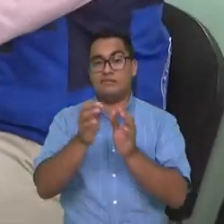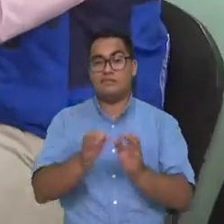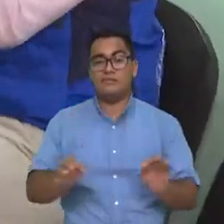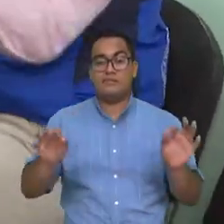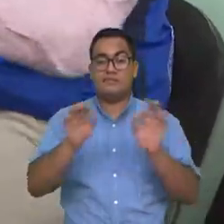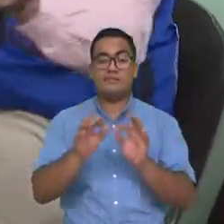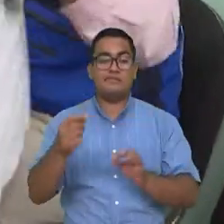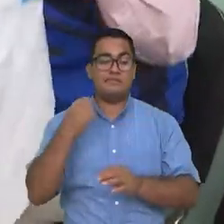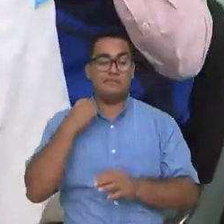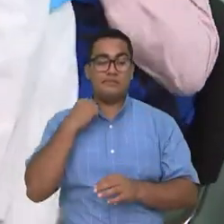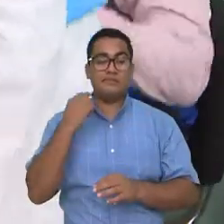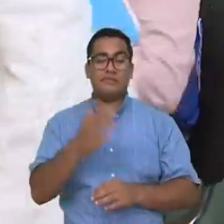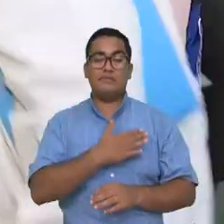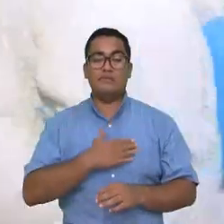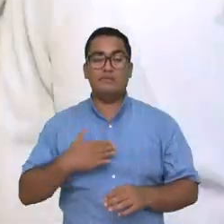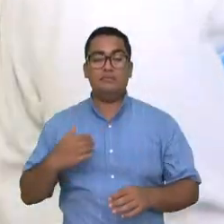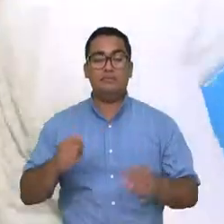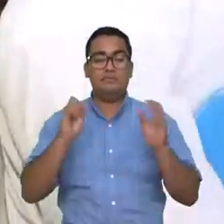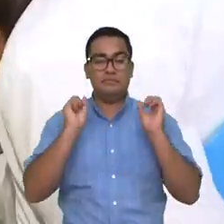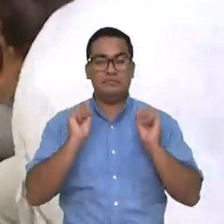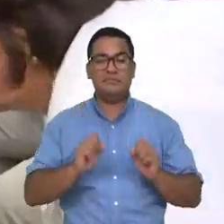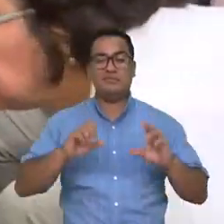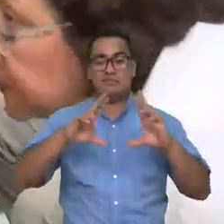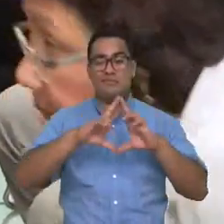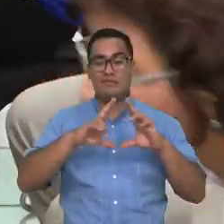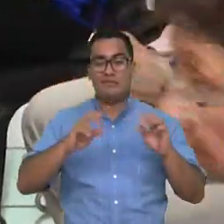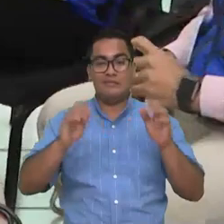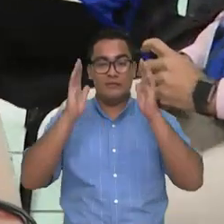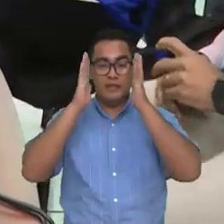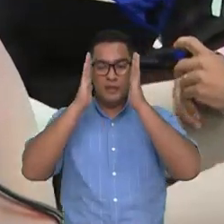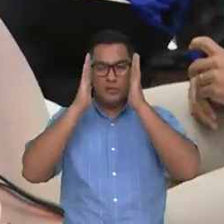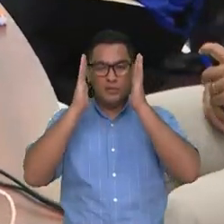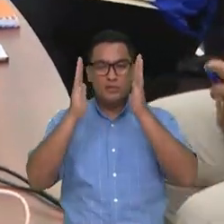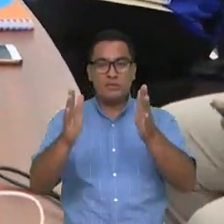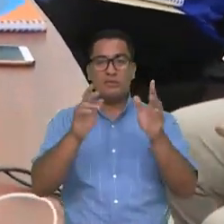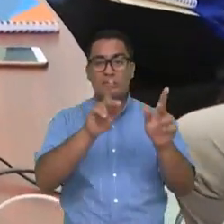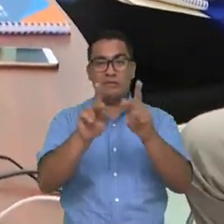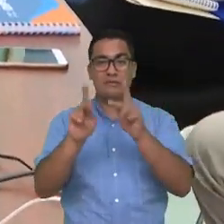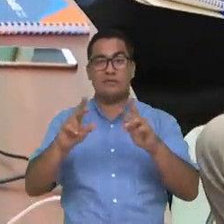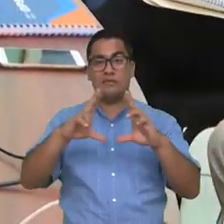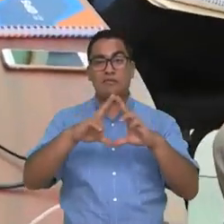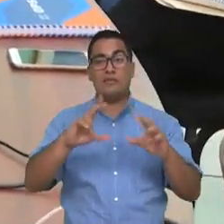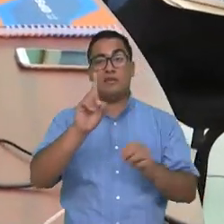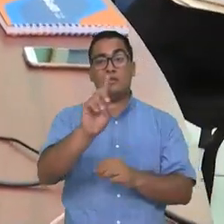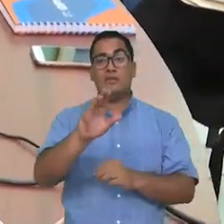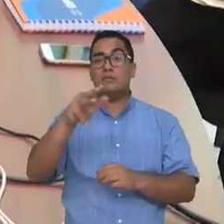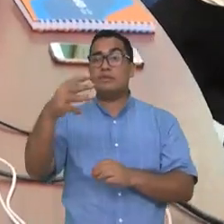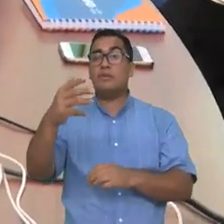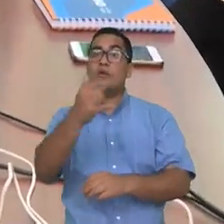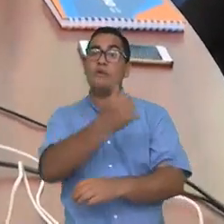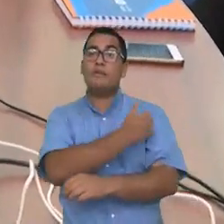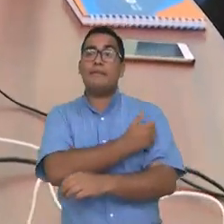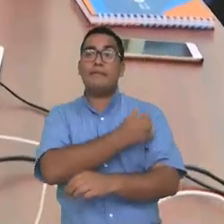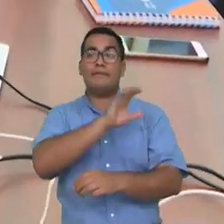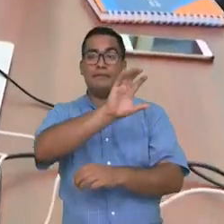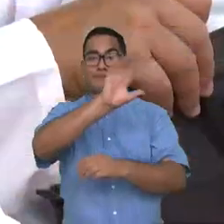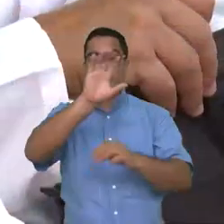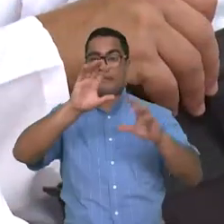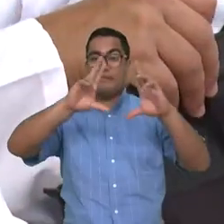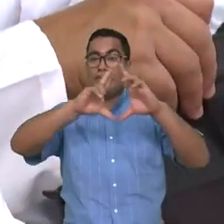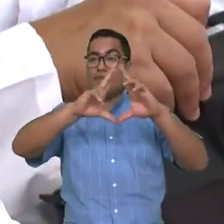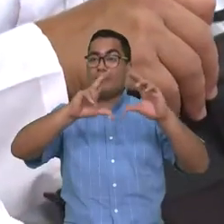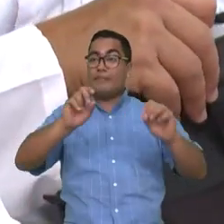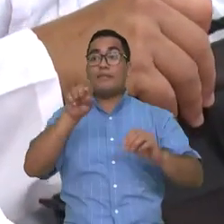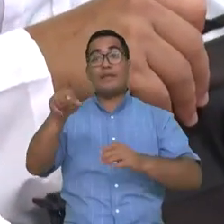mejorar la capacidad que tenemos nosotros de atender a todo nuestro pueblo. Los 19 hospitales del país destinados para la atención de